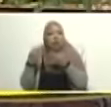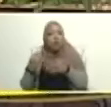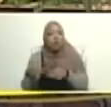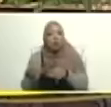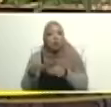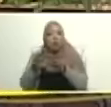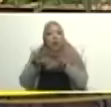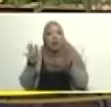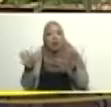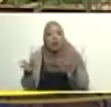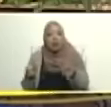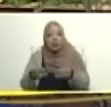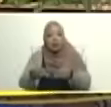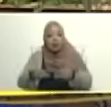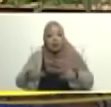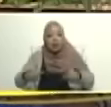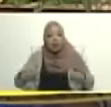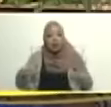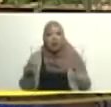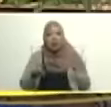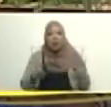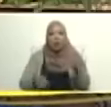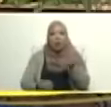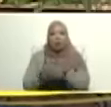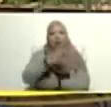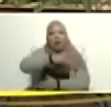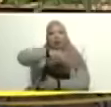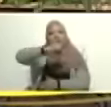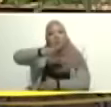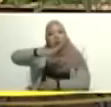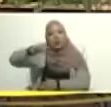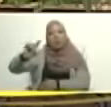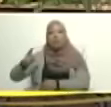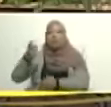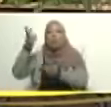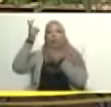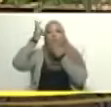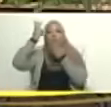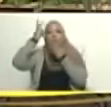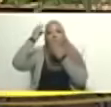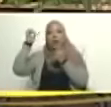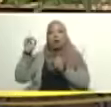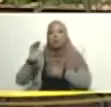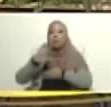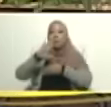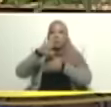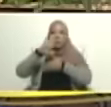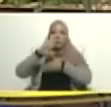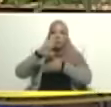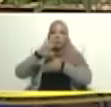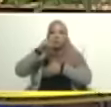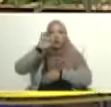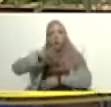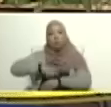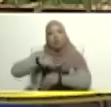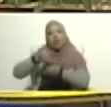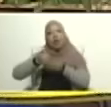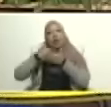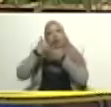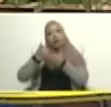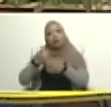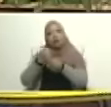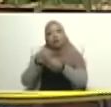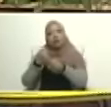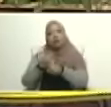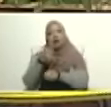del mundo que salió del mar y las primeras culturas de las Américas, nos podría ayudar perfectamente